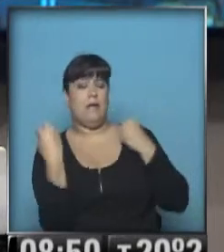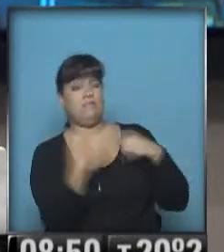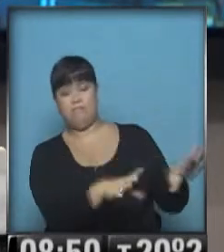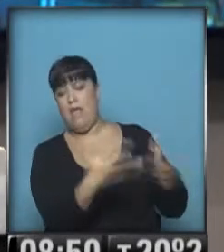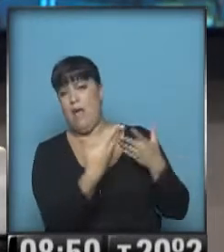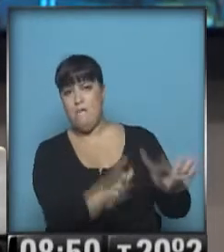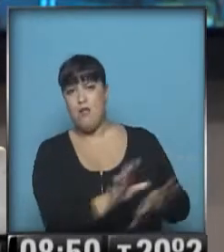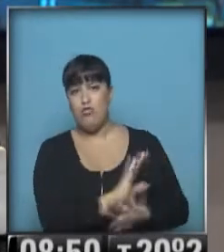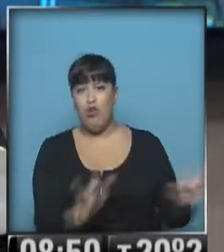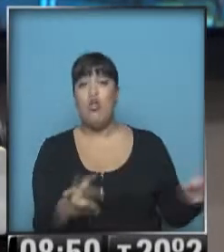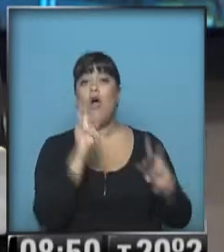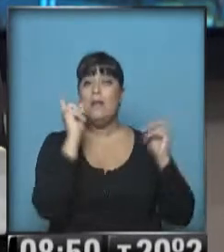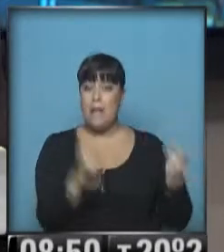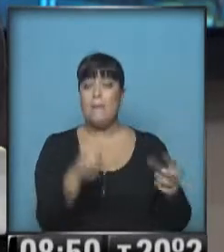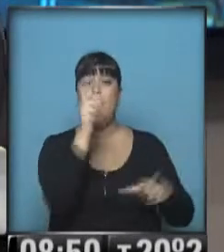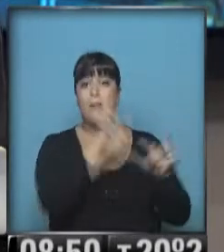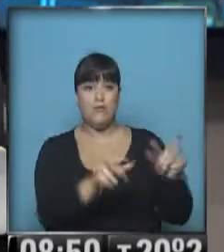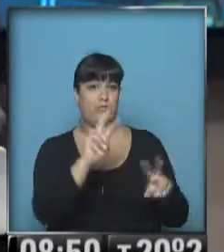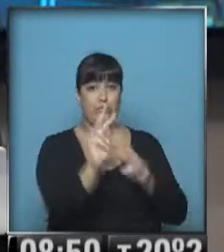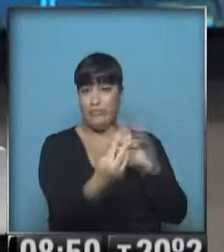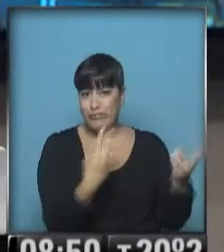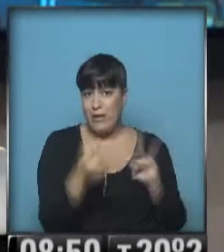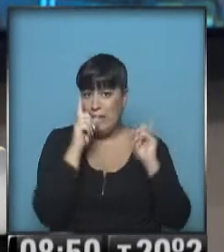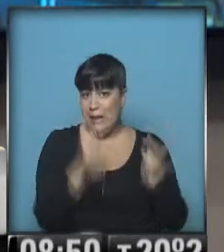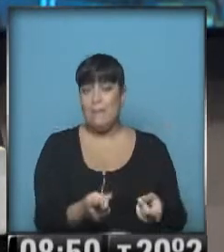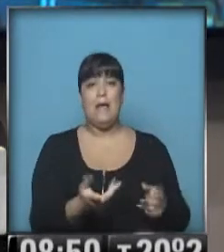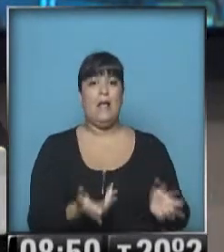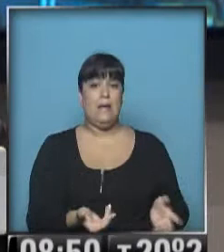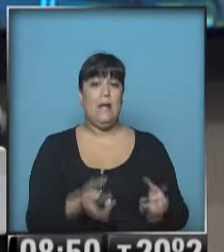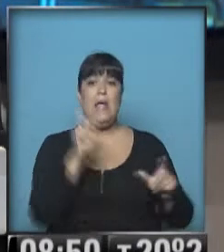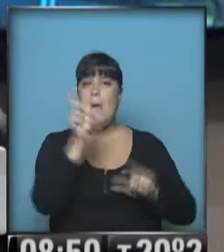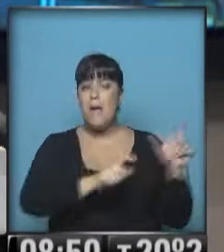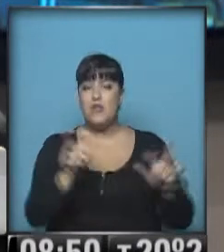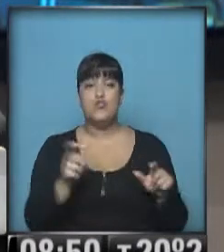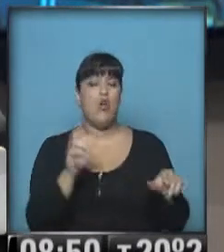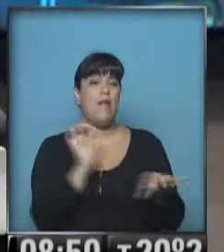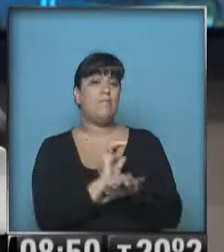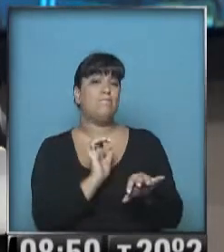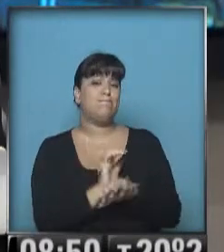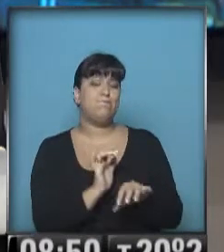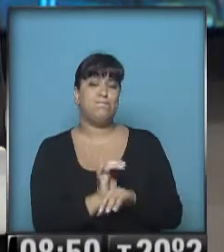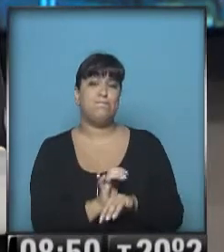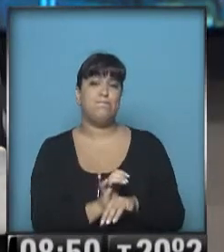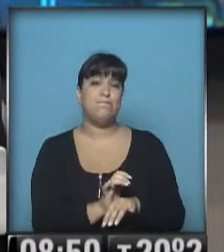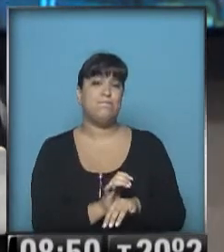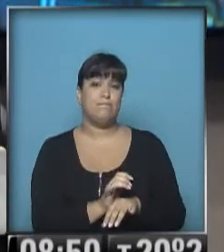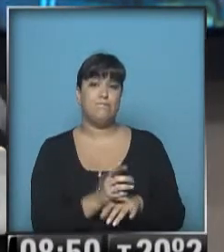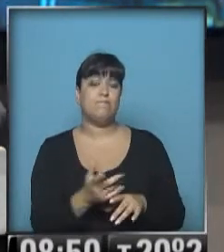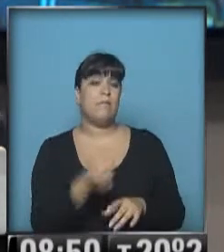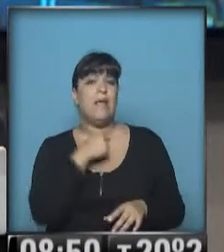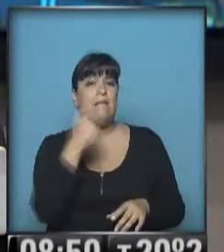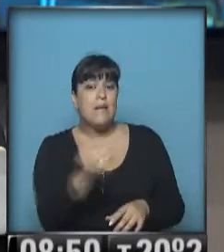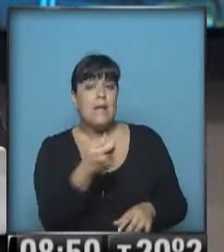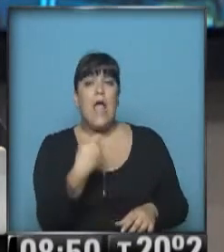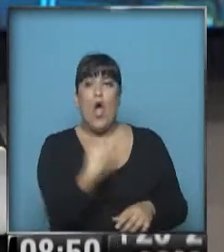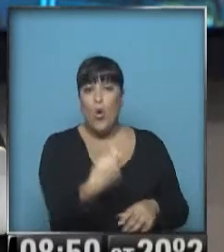fiscales y más de un trabajador falleció en el camino y más de un trabajador sea prácticamente intentado jubilarse y